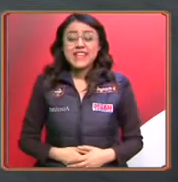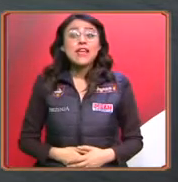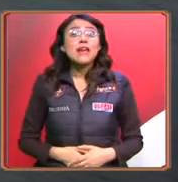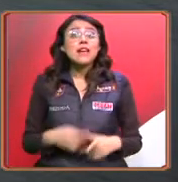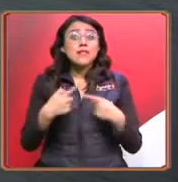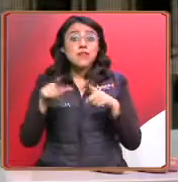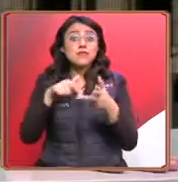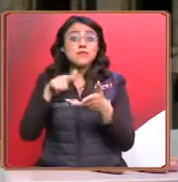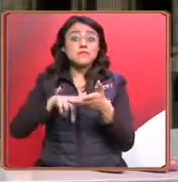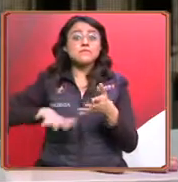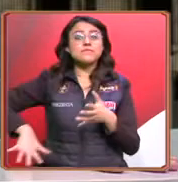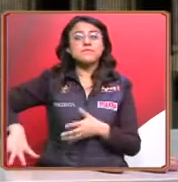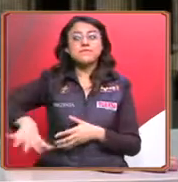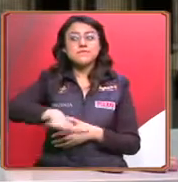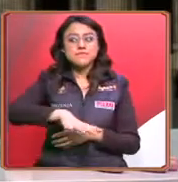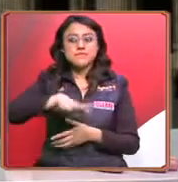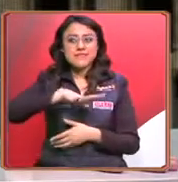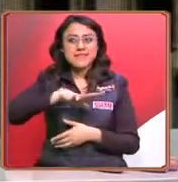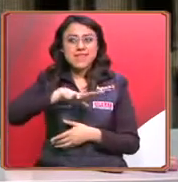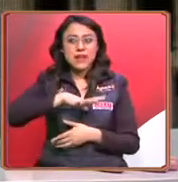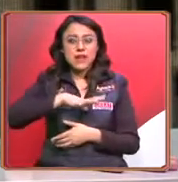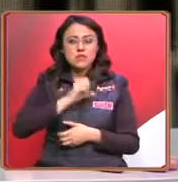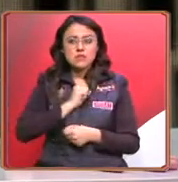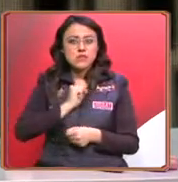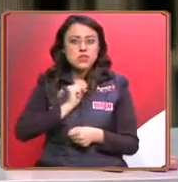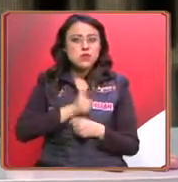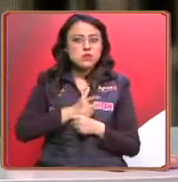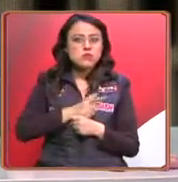Hay muchas zonas donde...